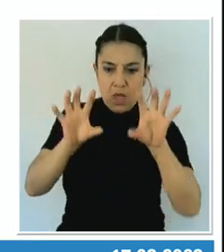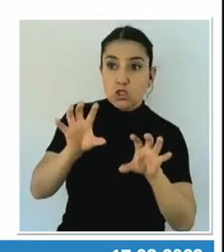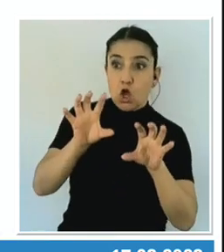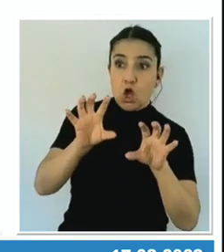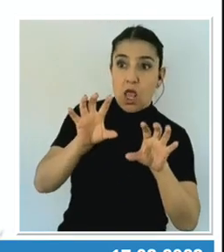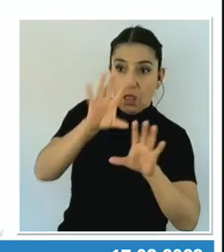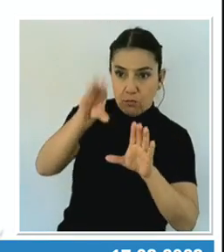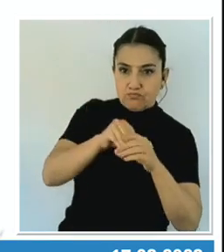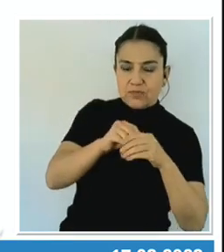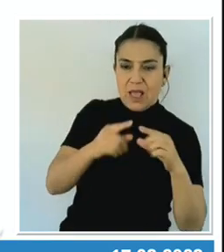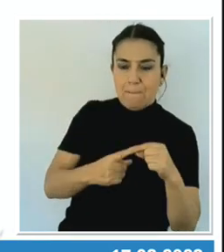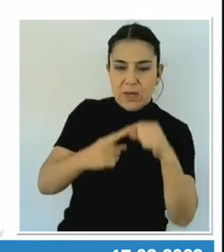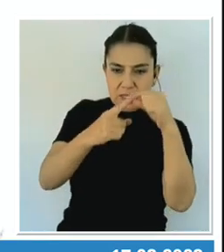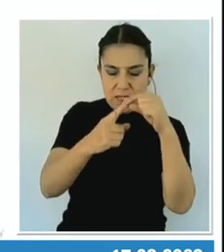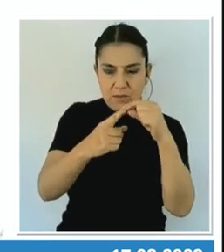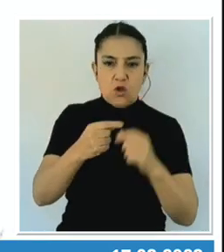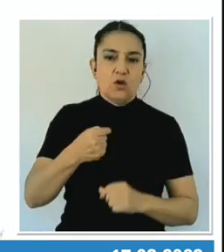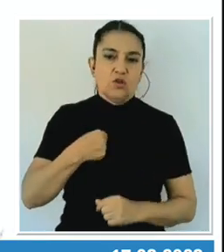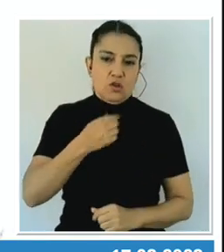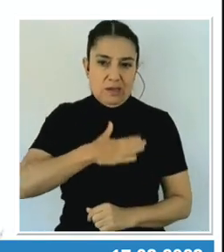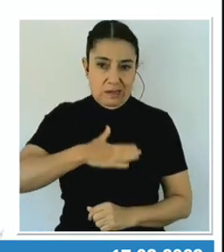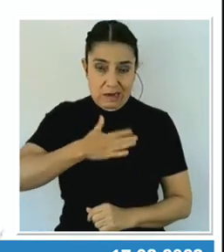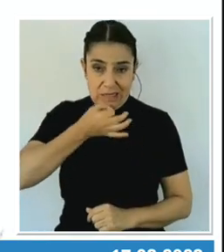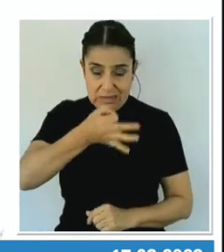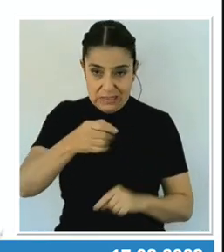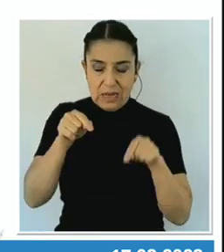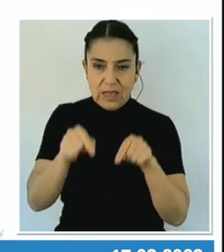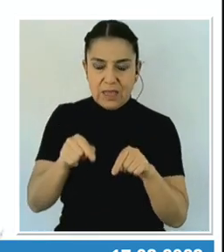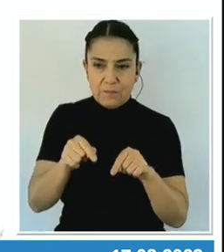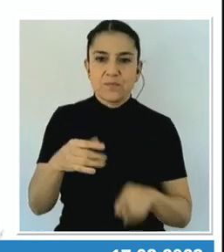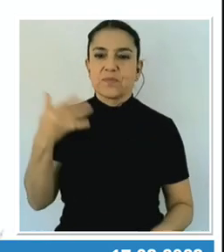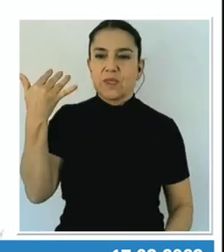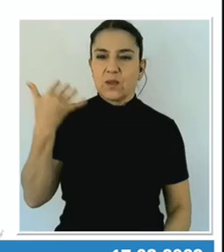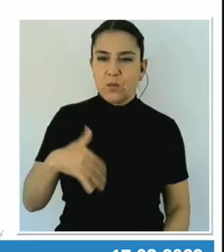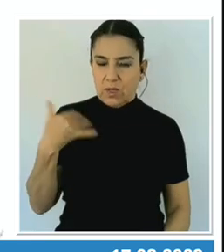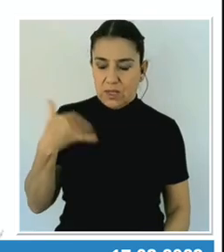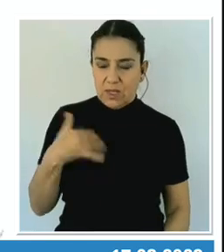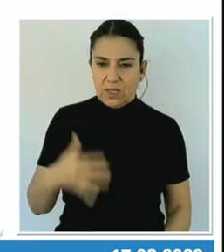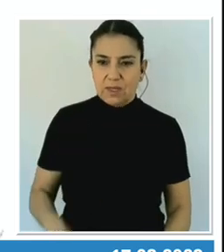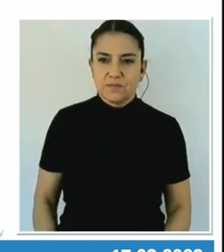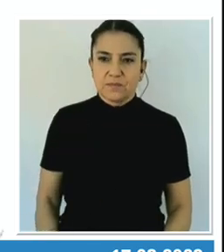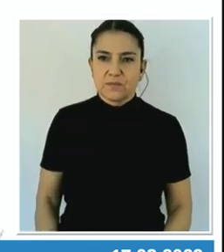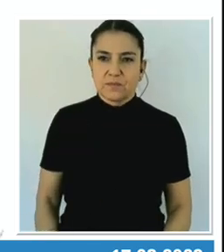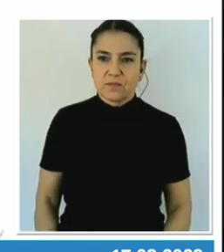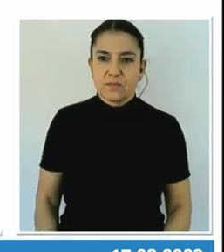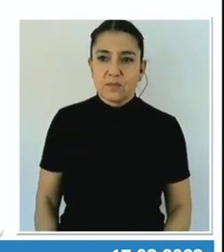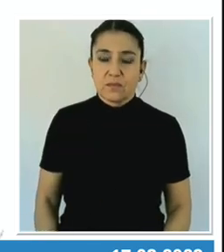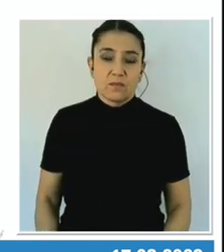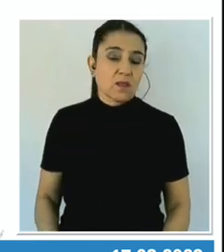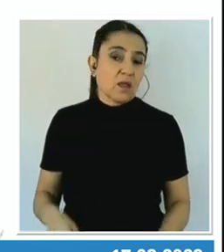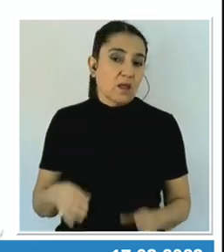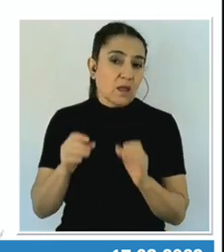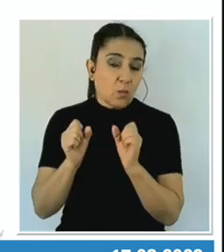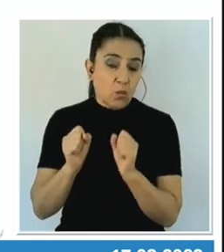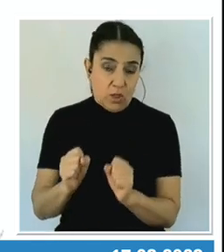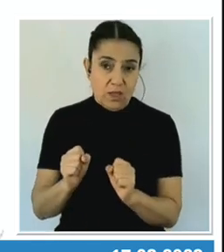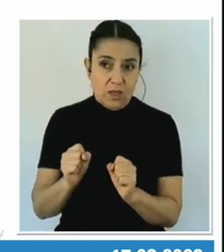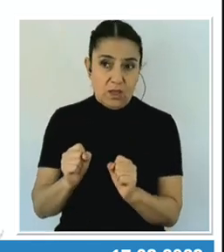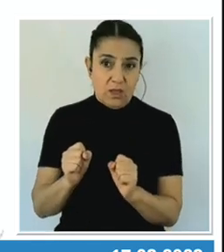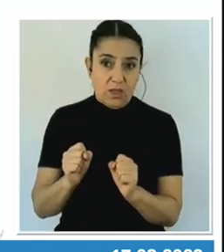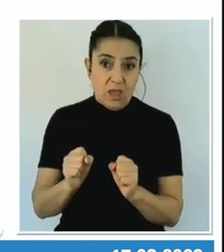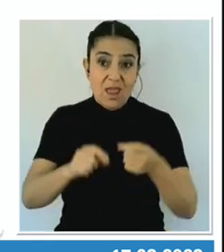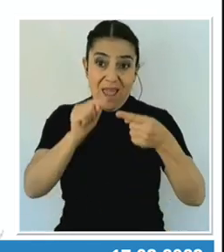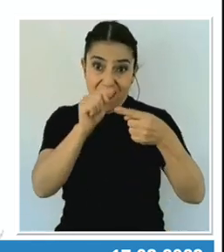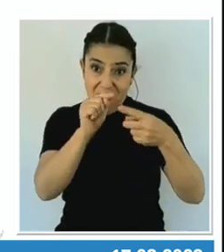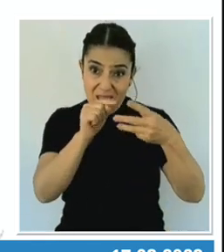aquí poner de relieve. Una muy importante, la posibilidad de que estos se orienten a